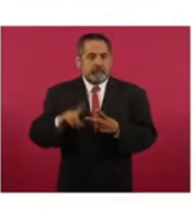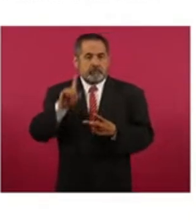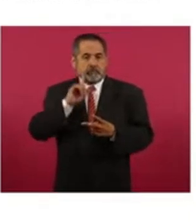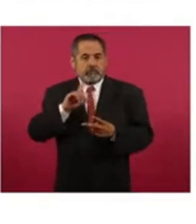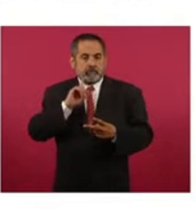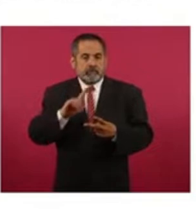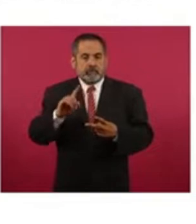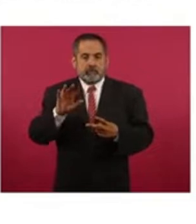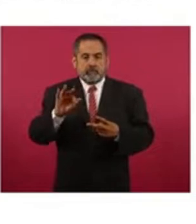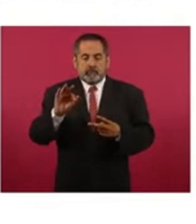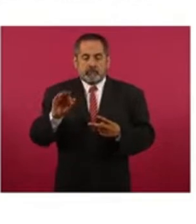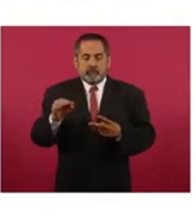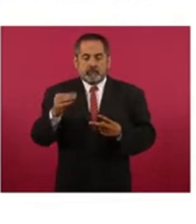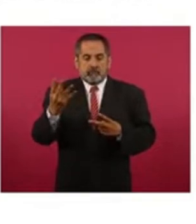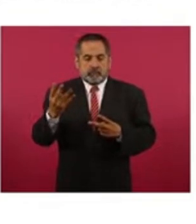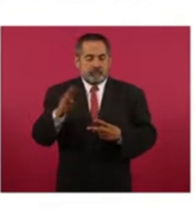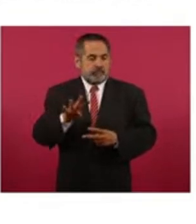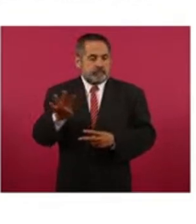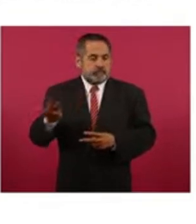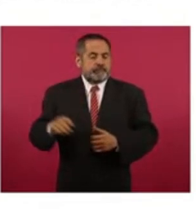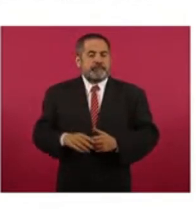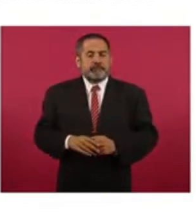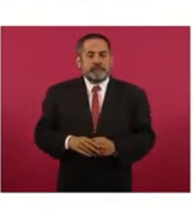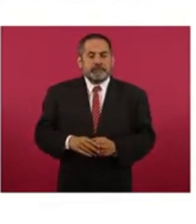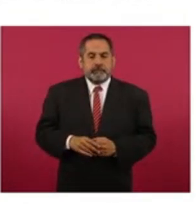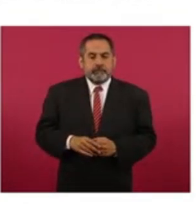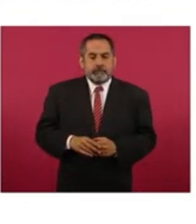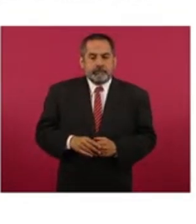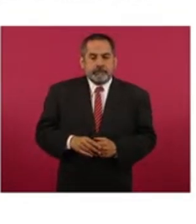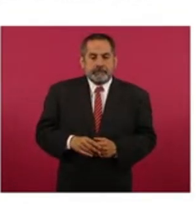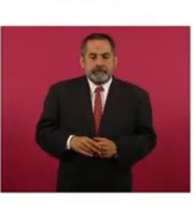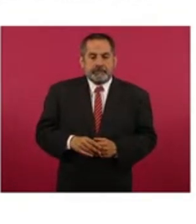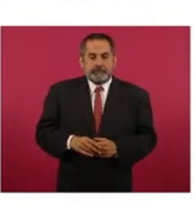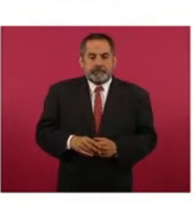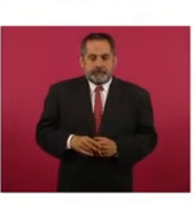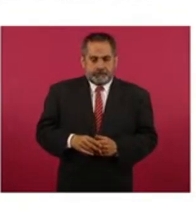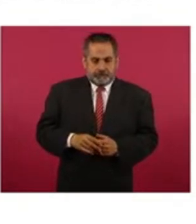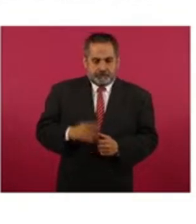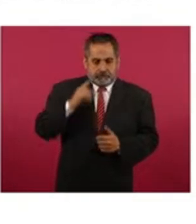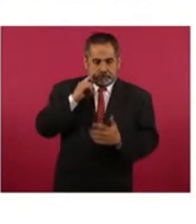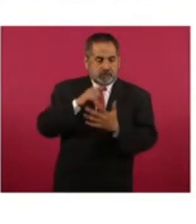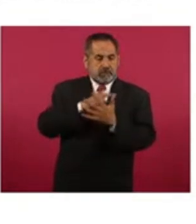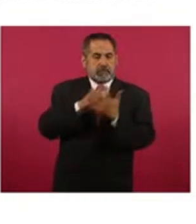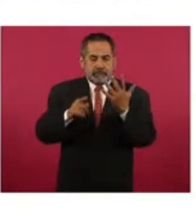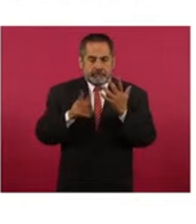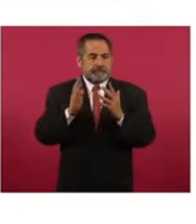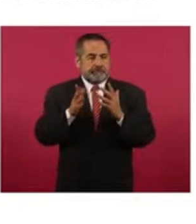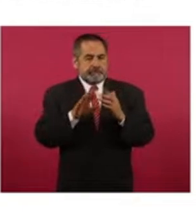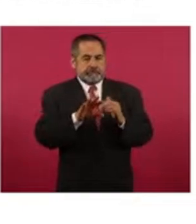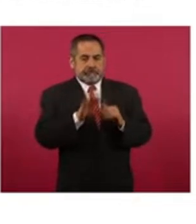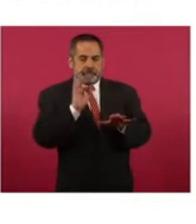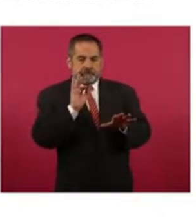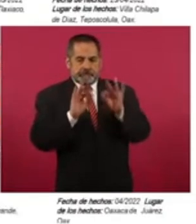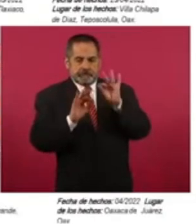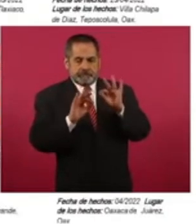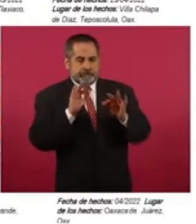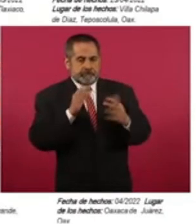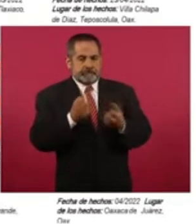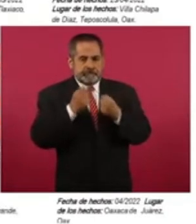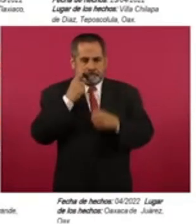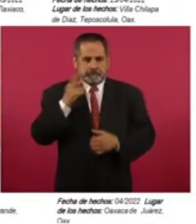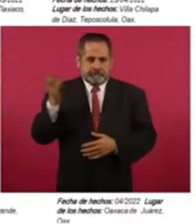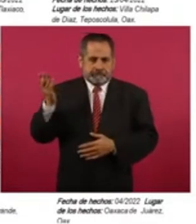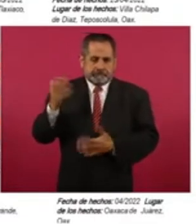mujeres. Vamos a pasar muy rápido, estas son todas las personas que se localizaron en ese periodo,